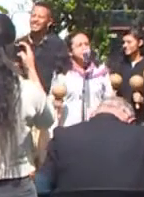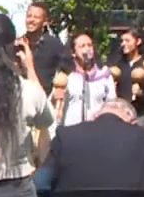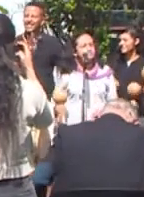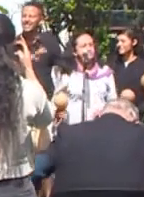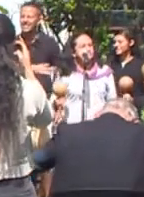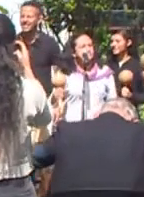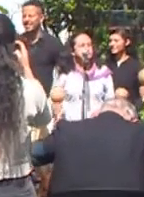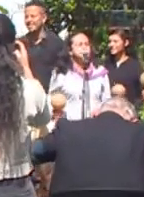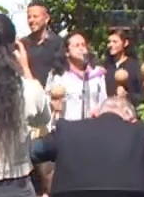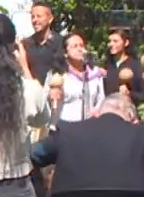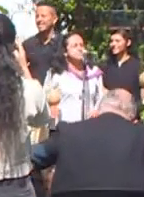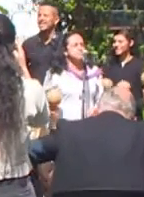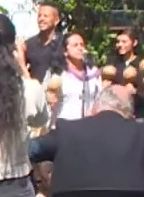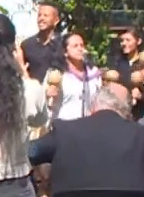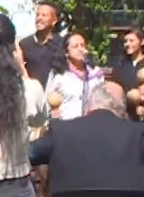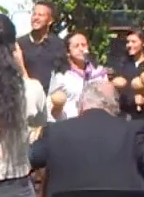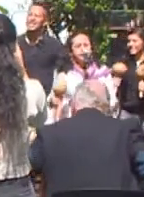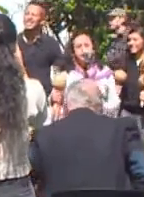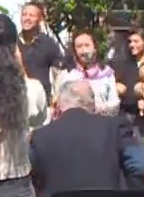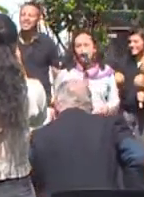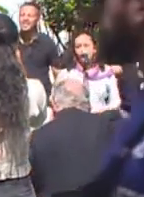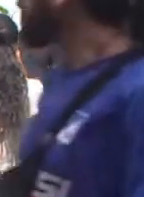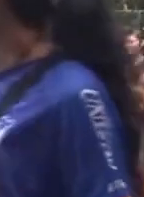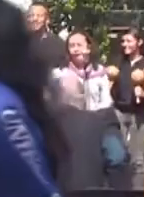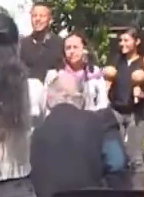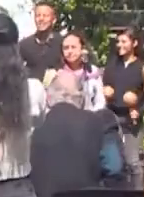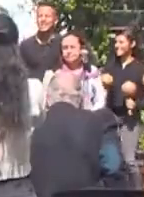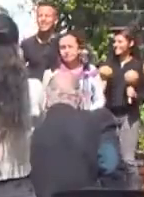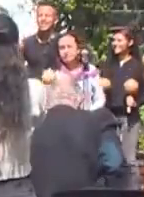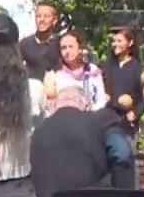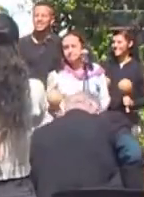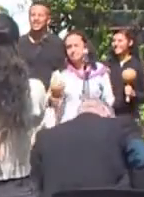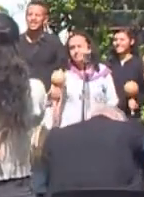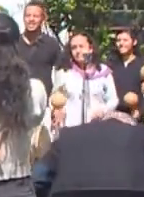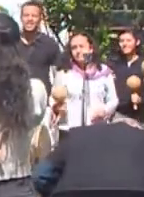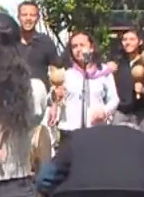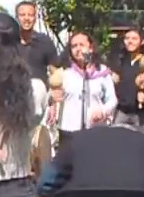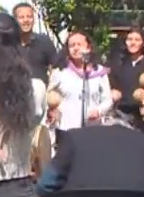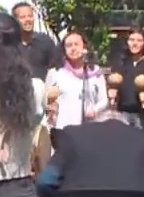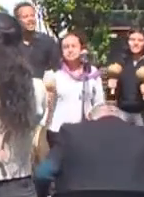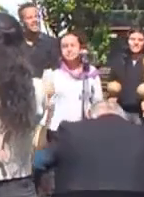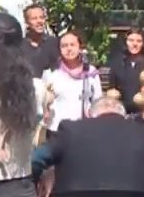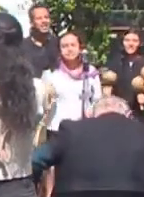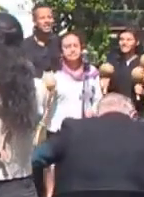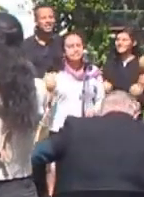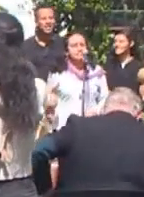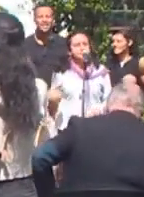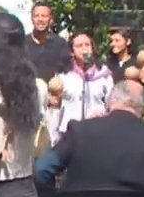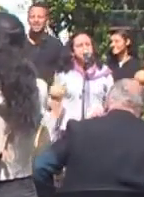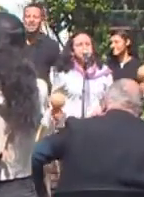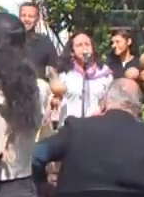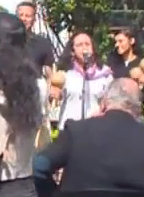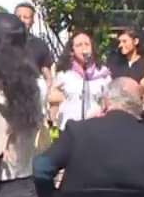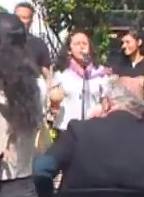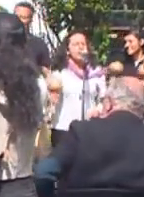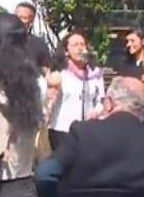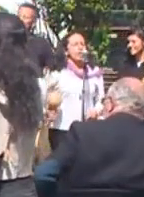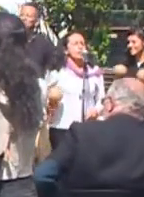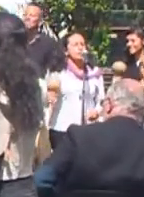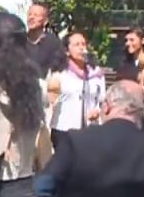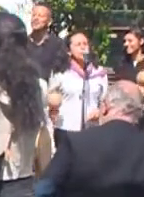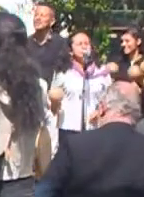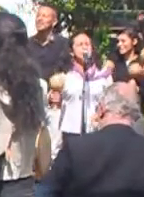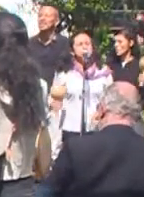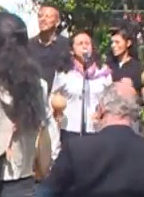Bailadores, bailadores, que han salido a celebrar. Aquí están bailando la tambora para hacer comenzar.